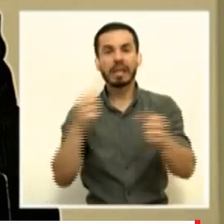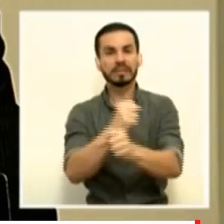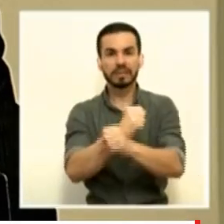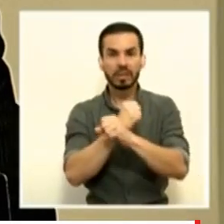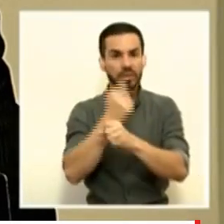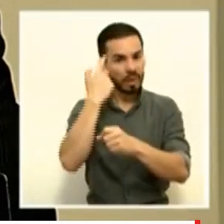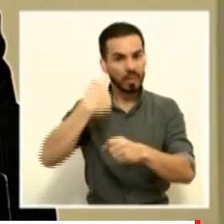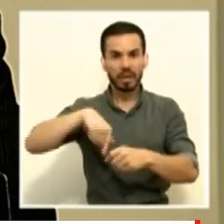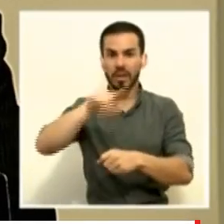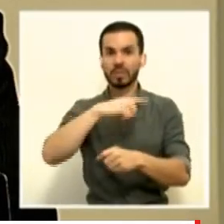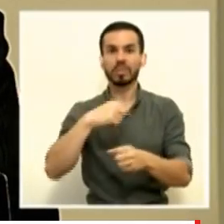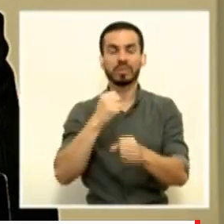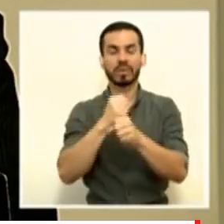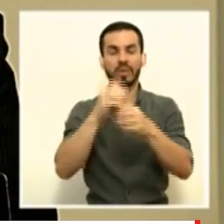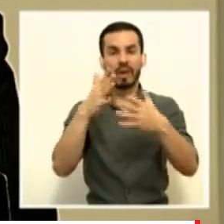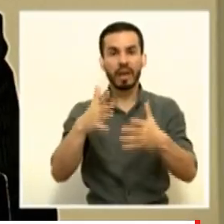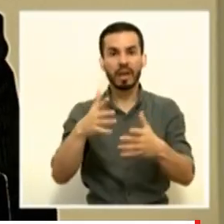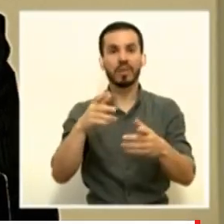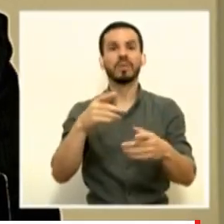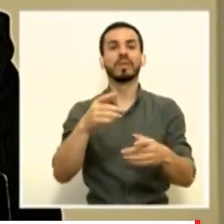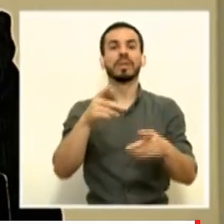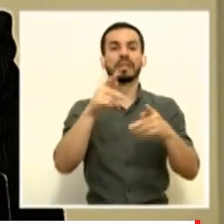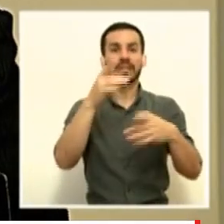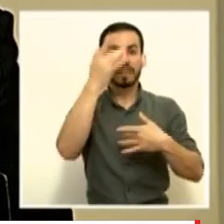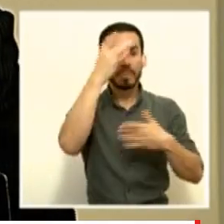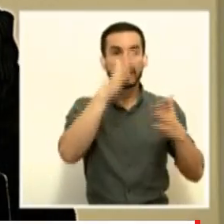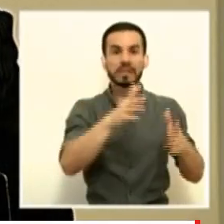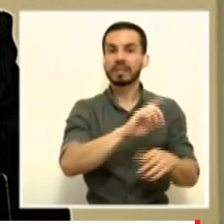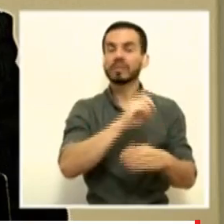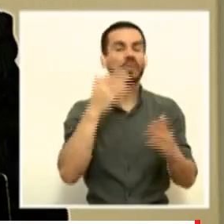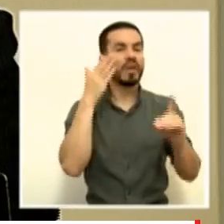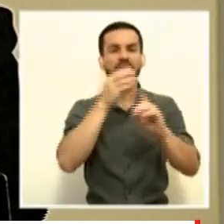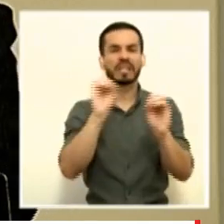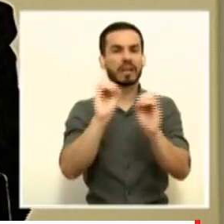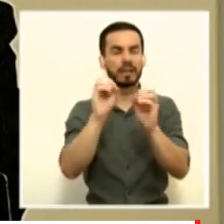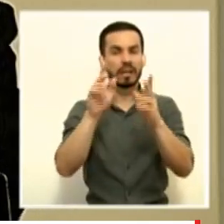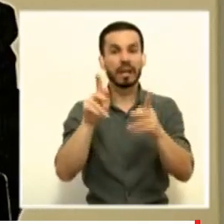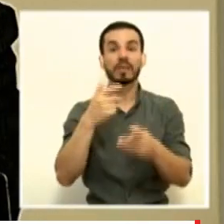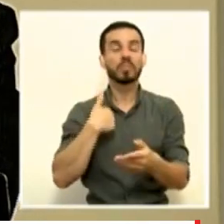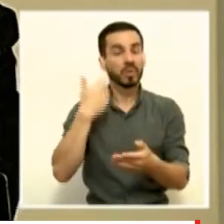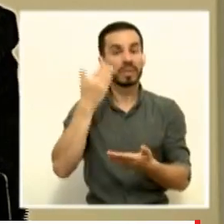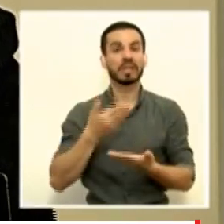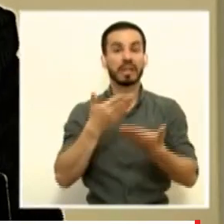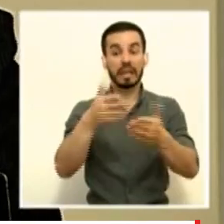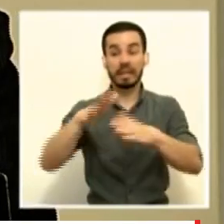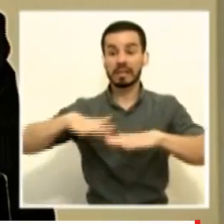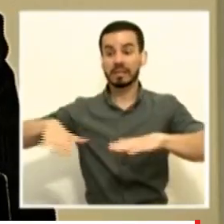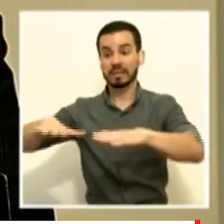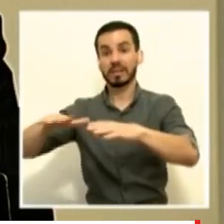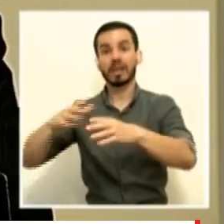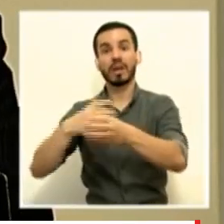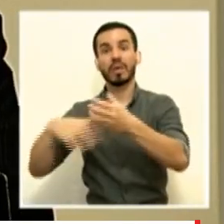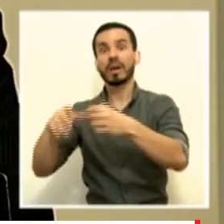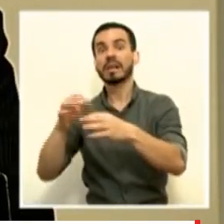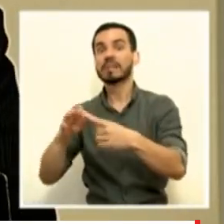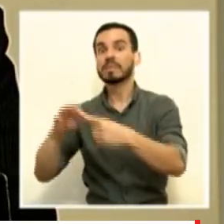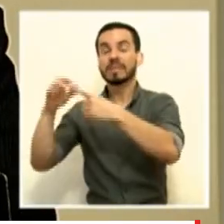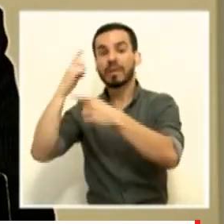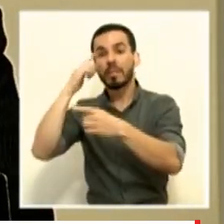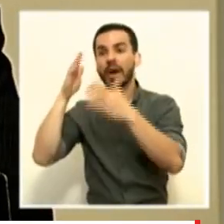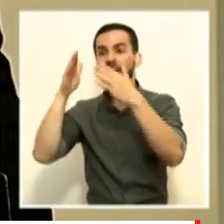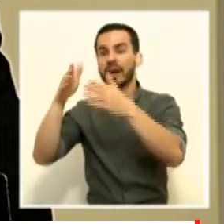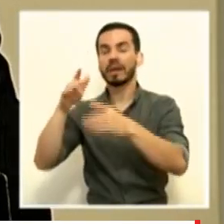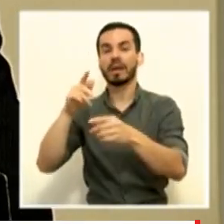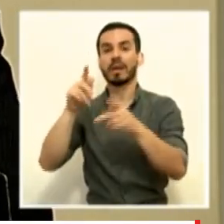para nuestros pacientes y colaboradores. O sea, quiere decir que no se va a afectar a nadie por el hecho de tener esta ala específica destinada a los